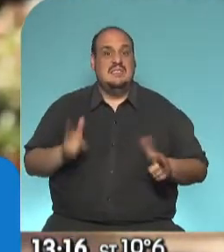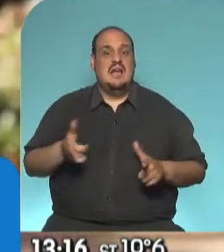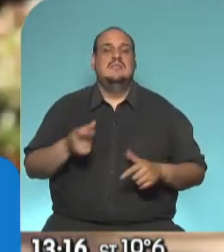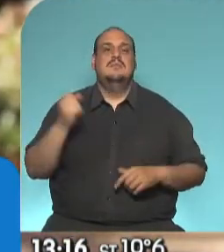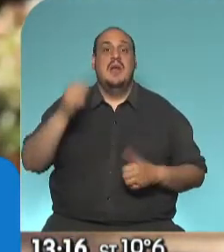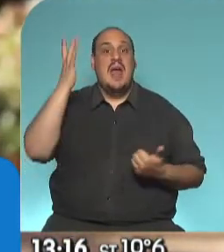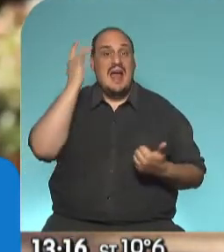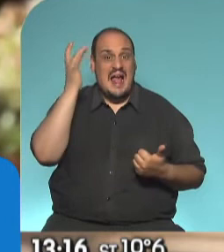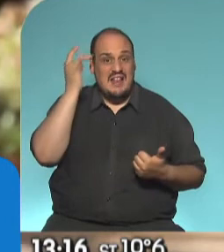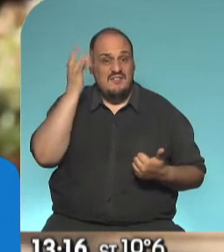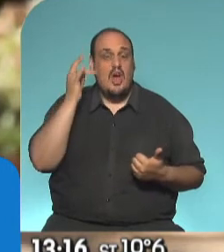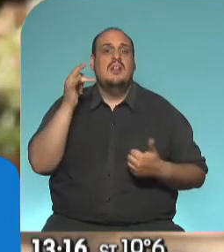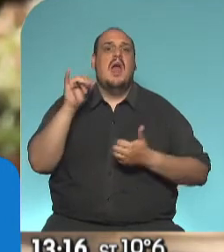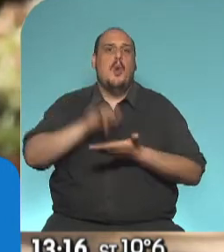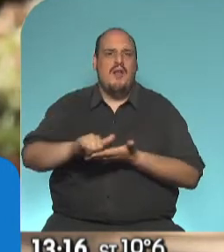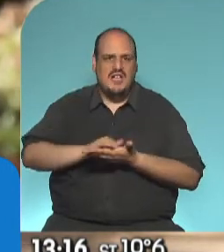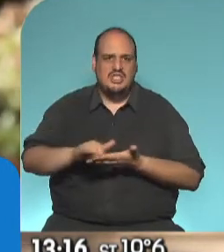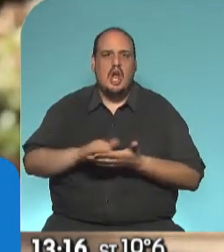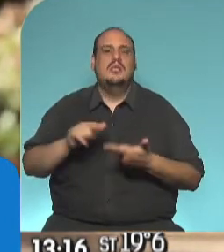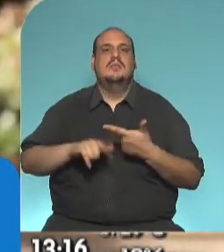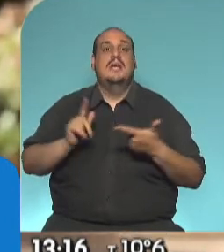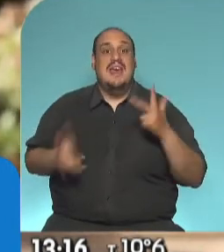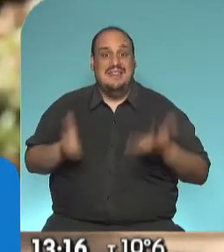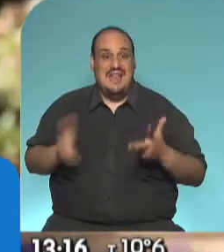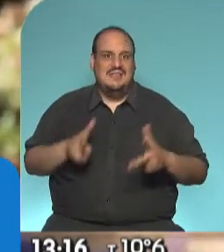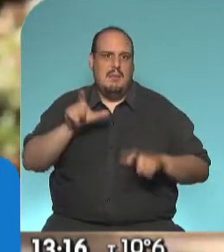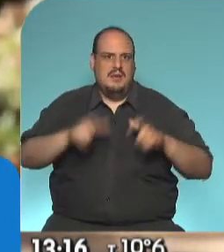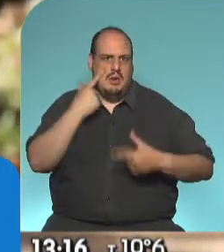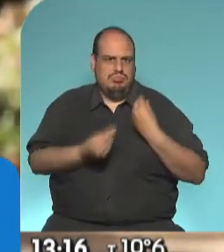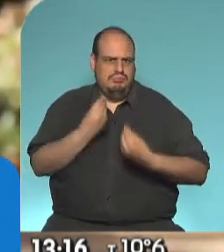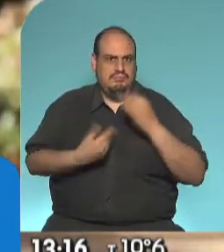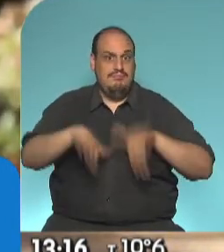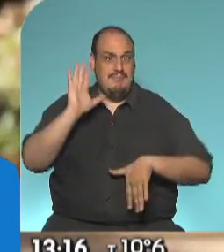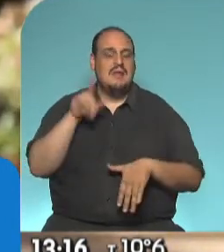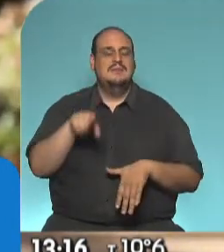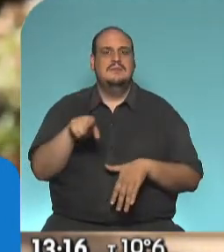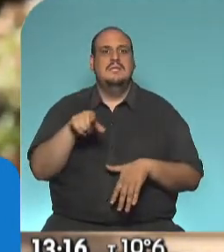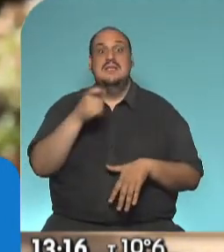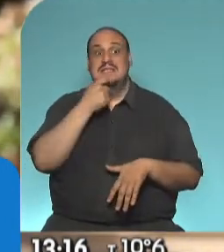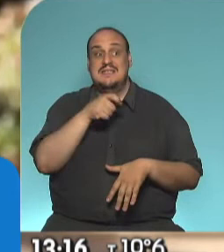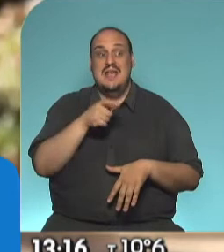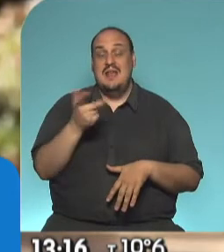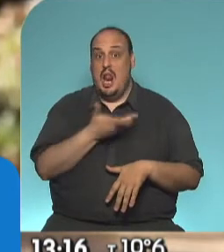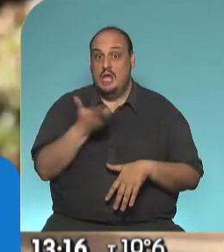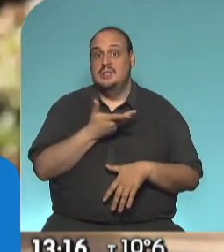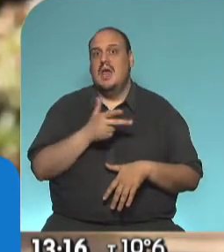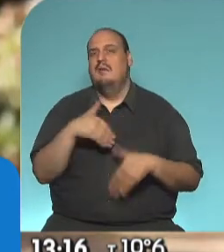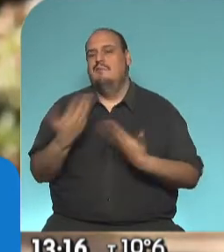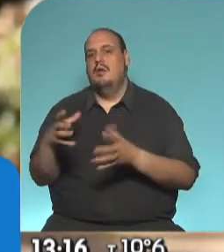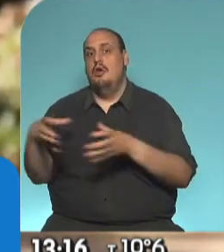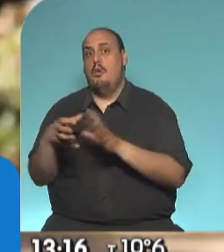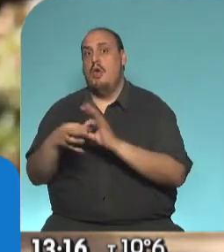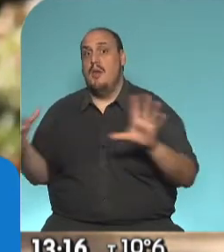Nueva York y Texas en cantidad de población y por lo tanto de delegados. Y entonces, si esto se vuelca hacia los demócratas, podría ser